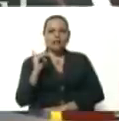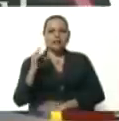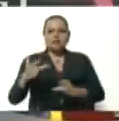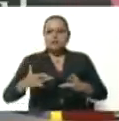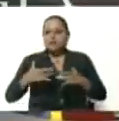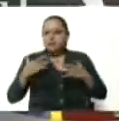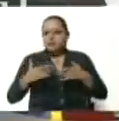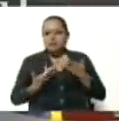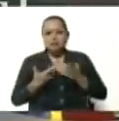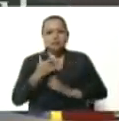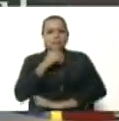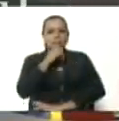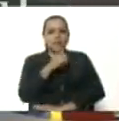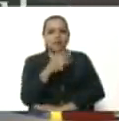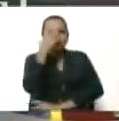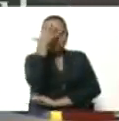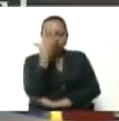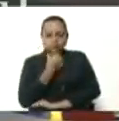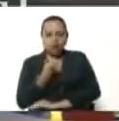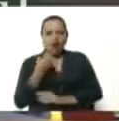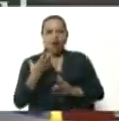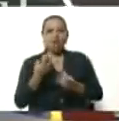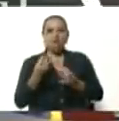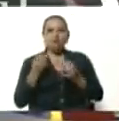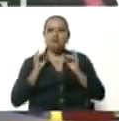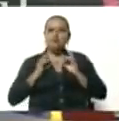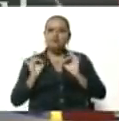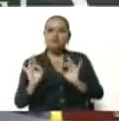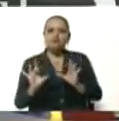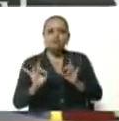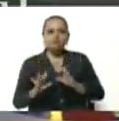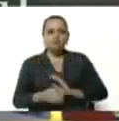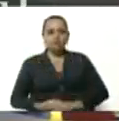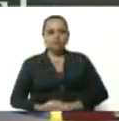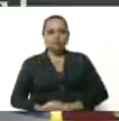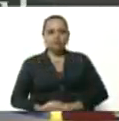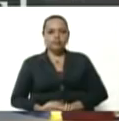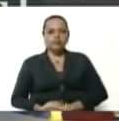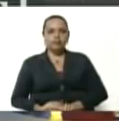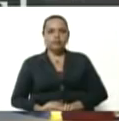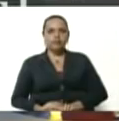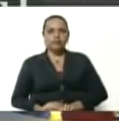un momento de penuria y de mucha sensibilidad ante esta pérdida.